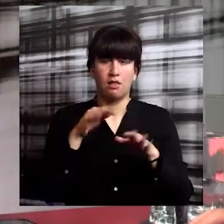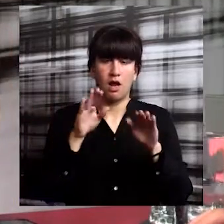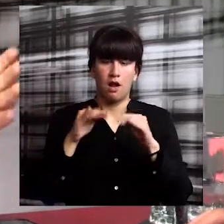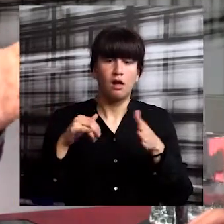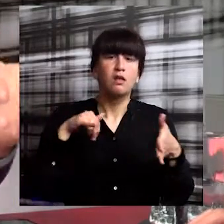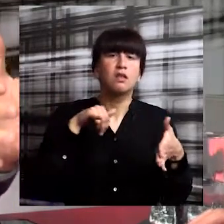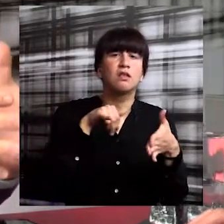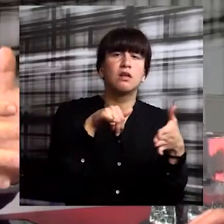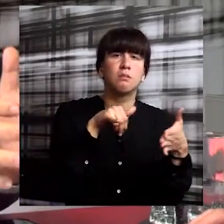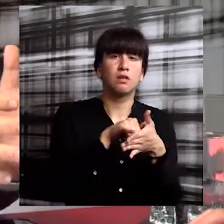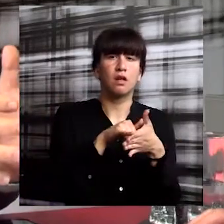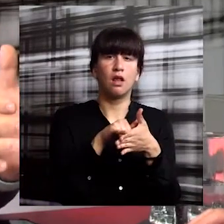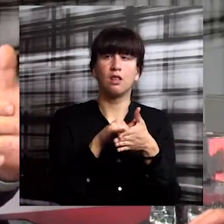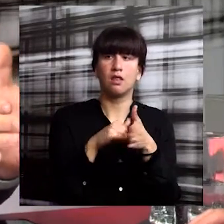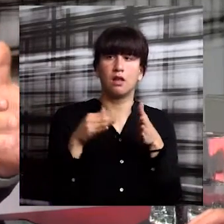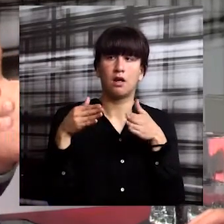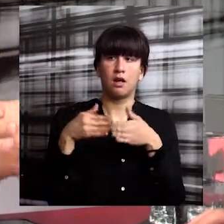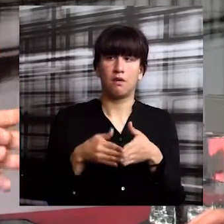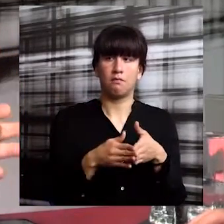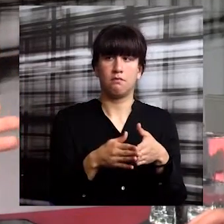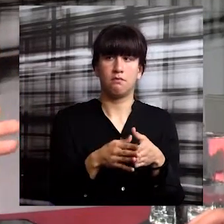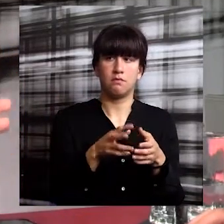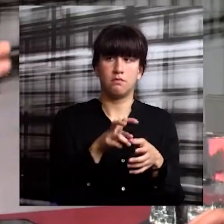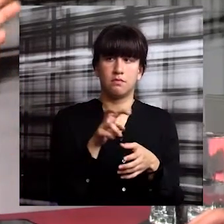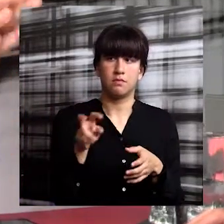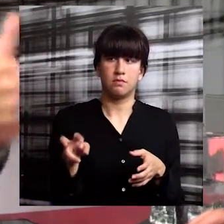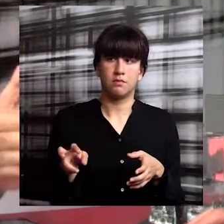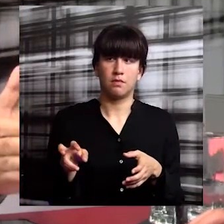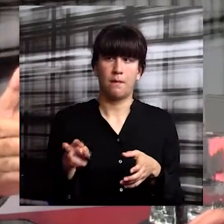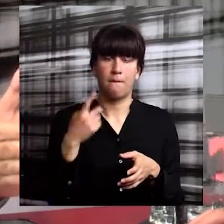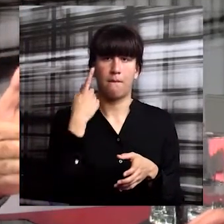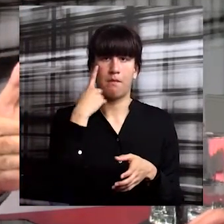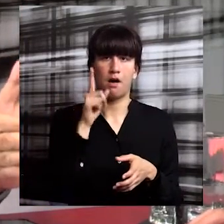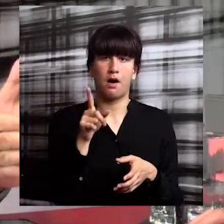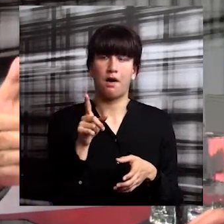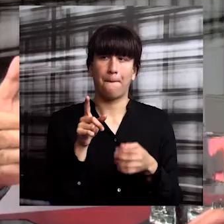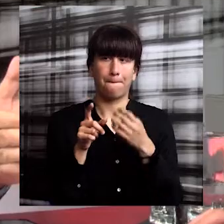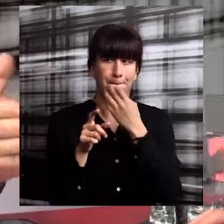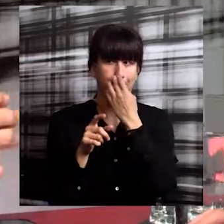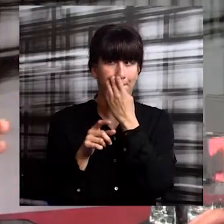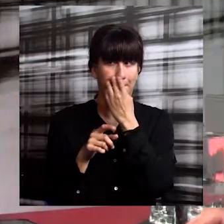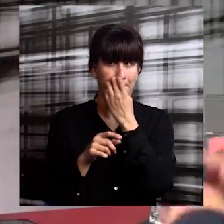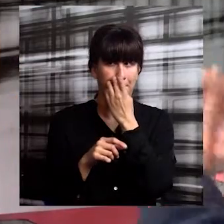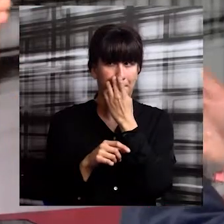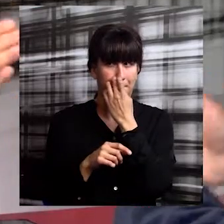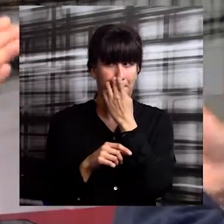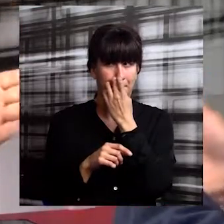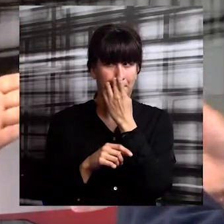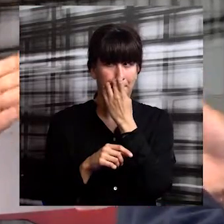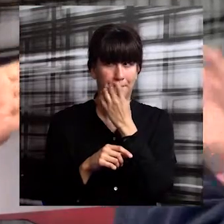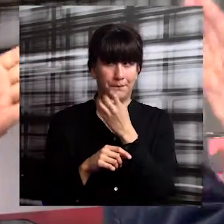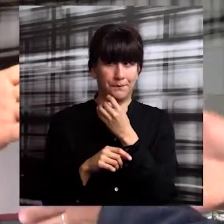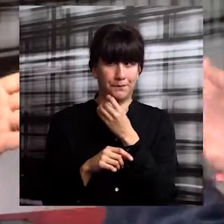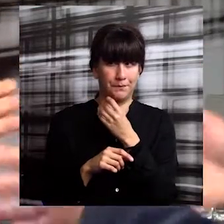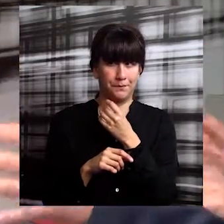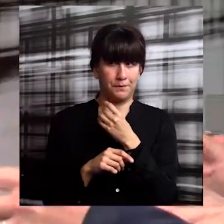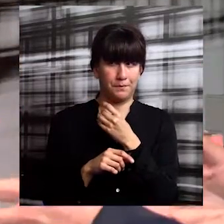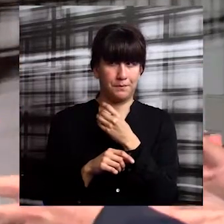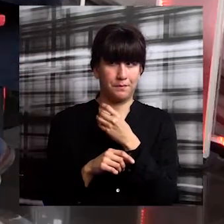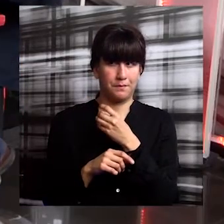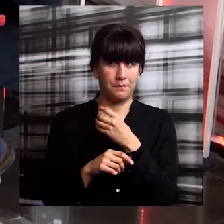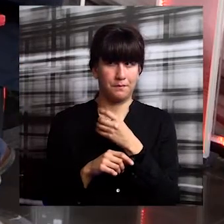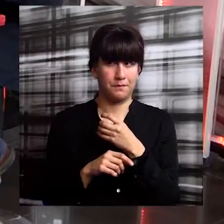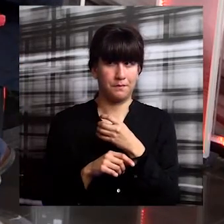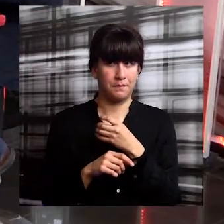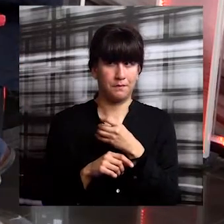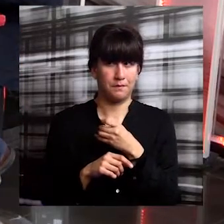y buscar otras alternativas a ese modelo que puedan contribuir a financiar el muelle exclusivo. Pero mientras tanto... ¿Dónde recalan los